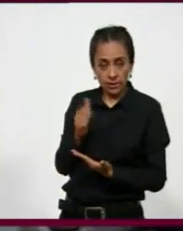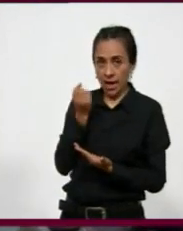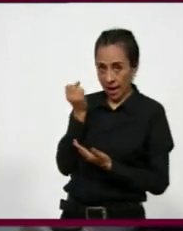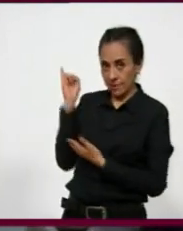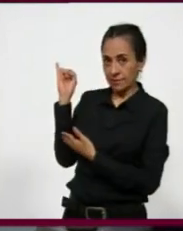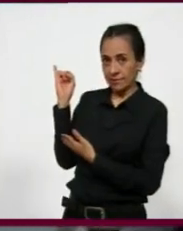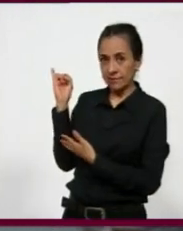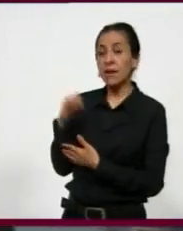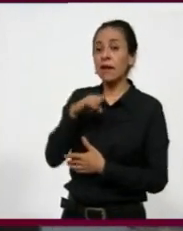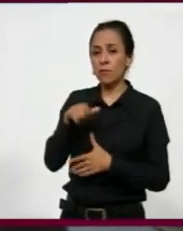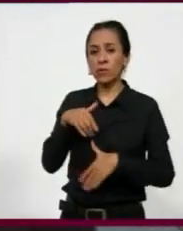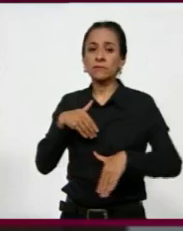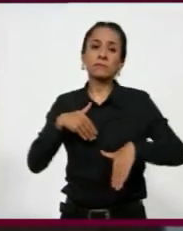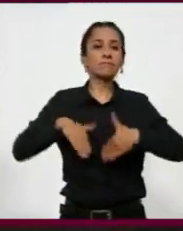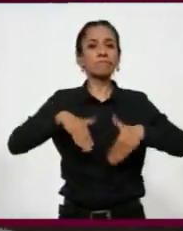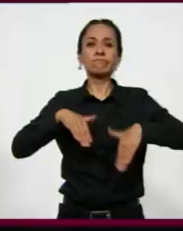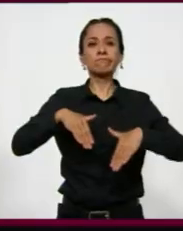se levantaría así.